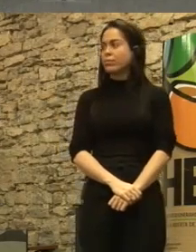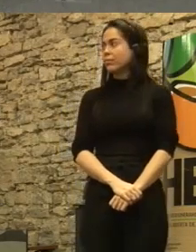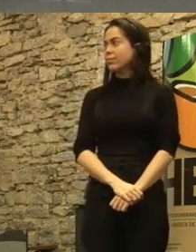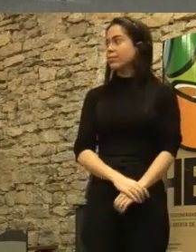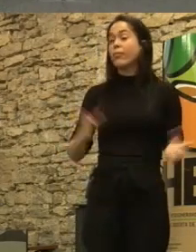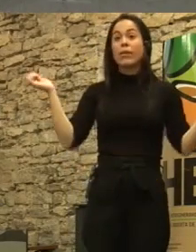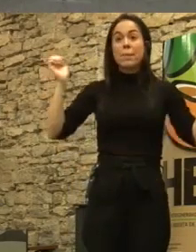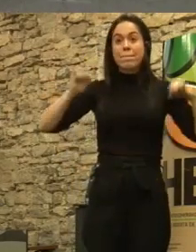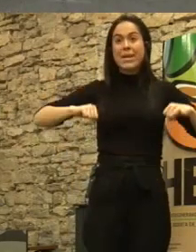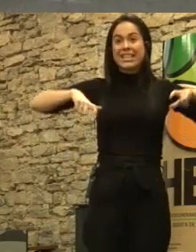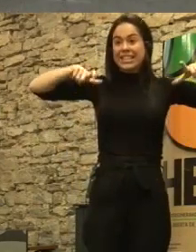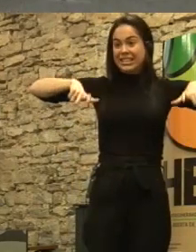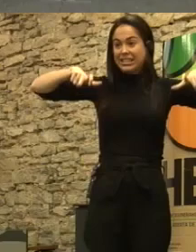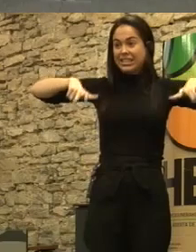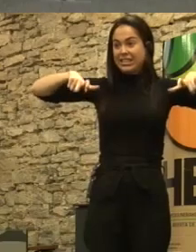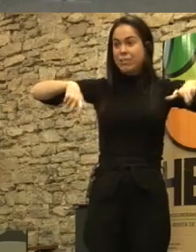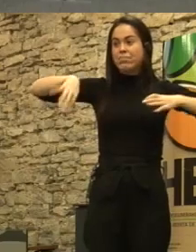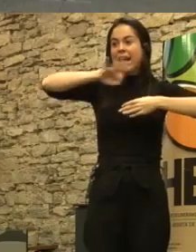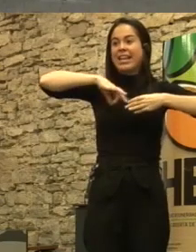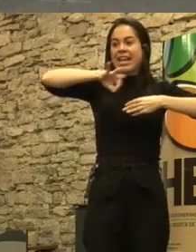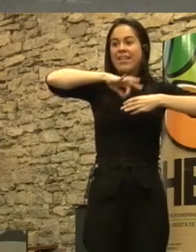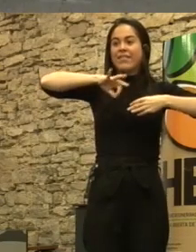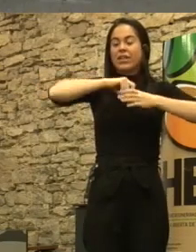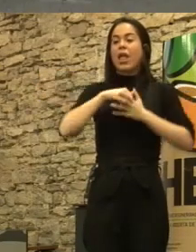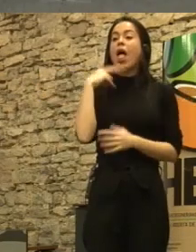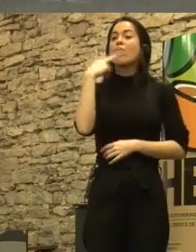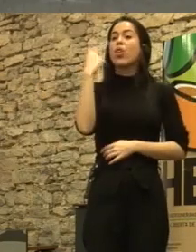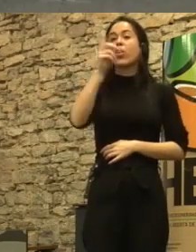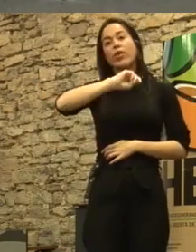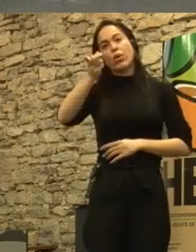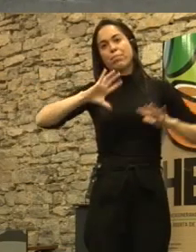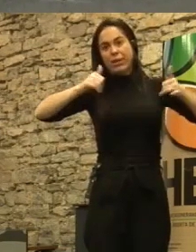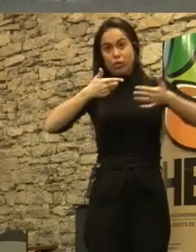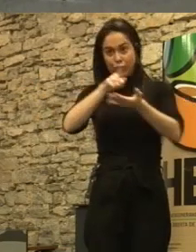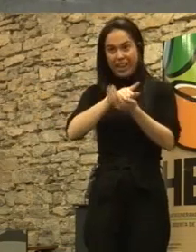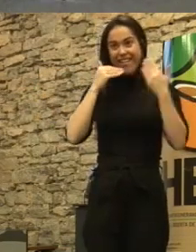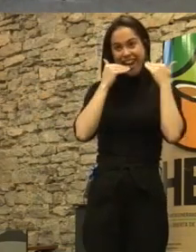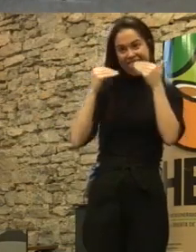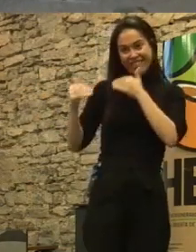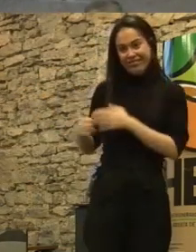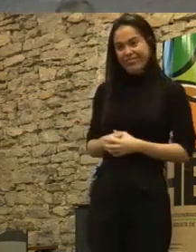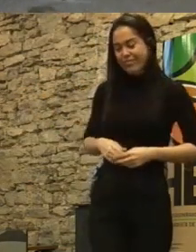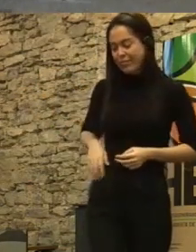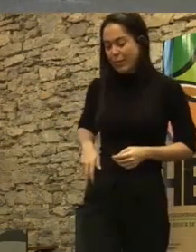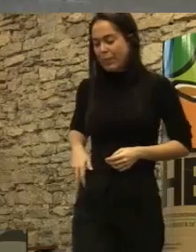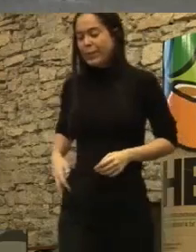Vale, hacemos una breve paradita para un café y a las 12:15 retomamos. Muchísimas gracias.